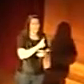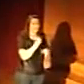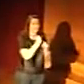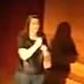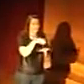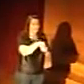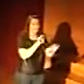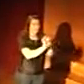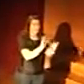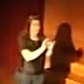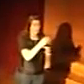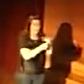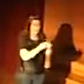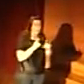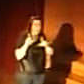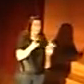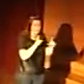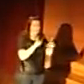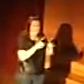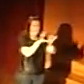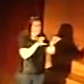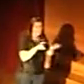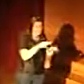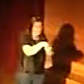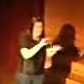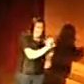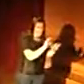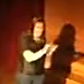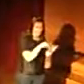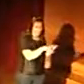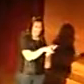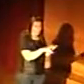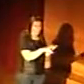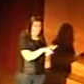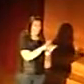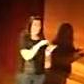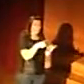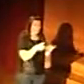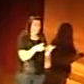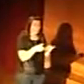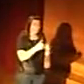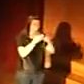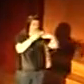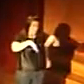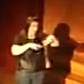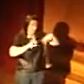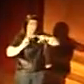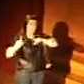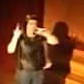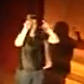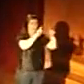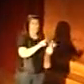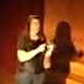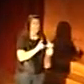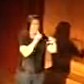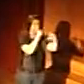al mundo de la época de la ópera al mundo de la escenografía Y esa sucesión en bambalinas de las arquitecturas las perspectivas